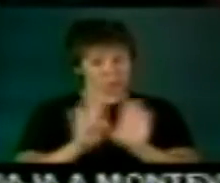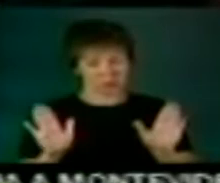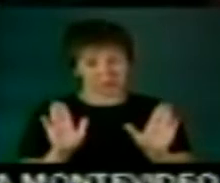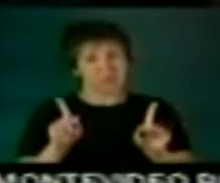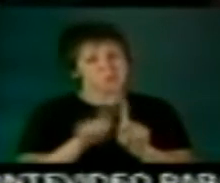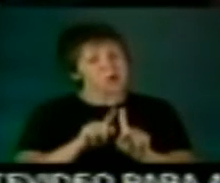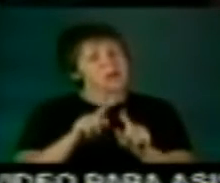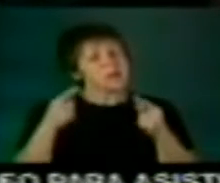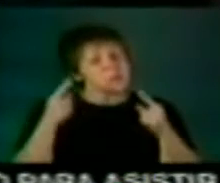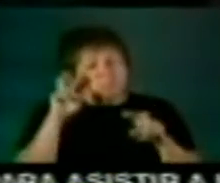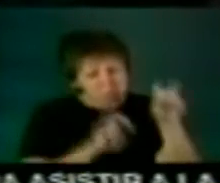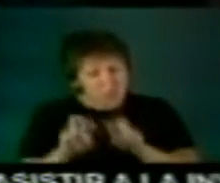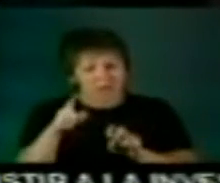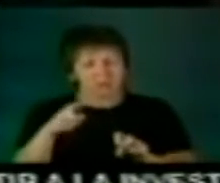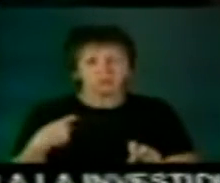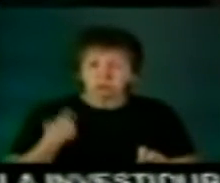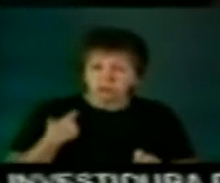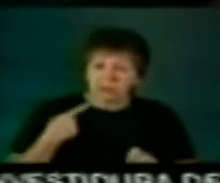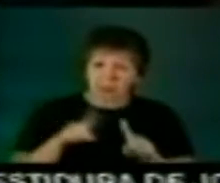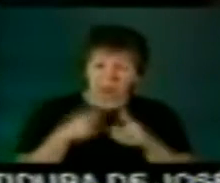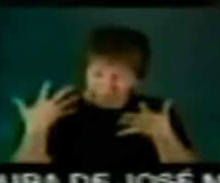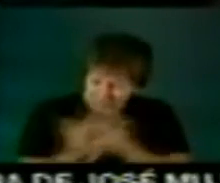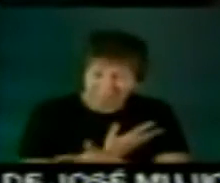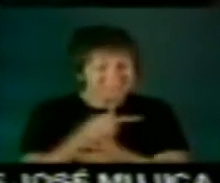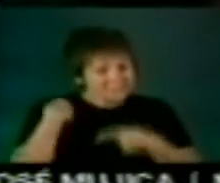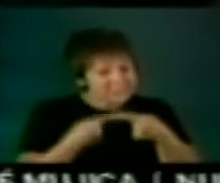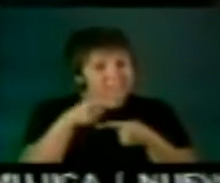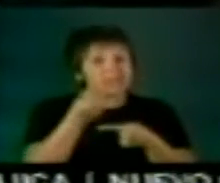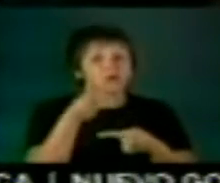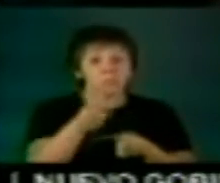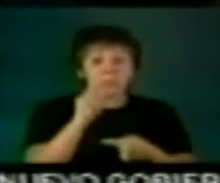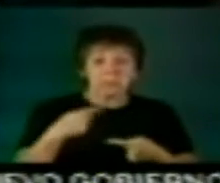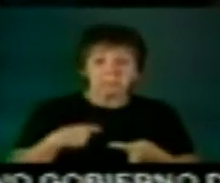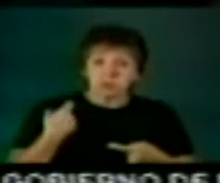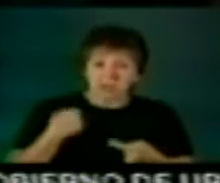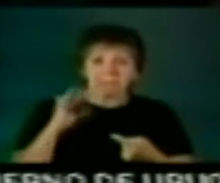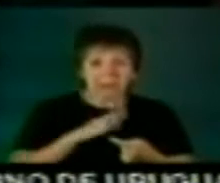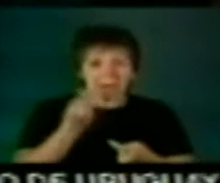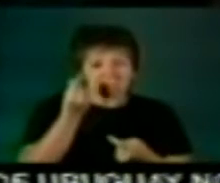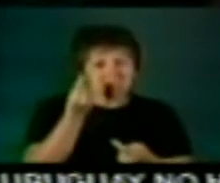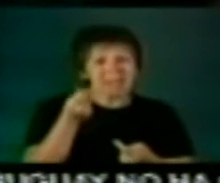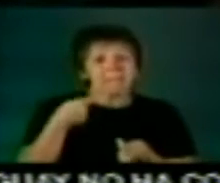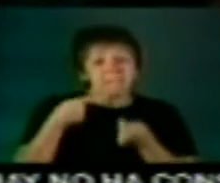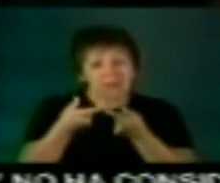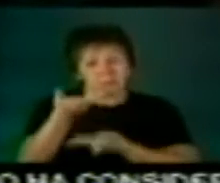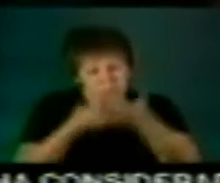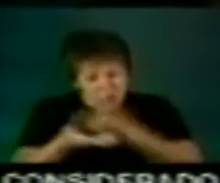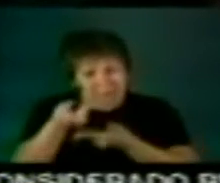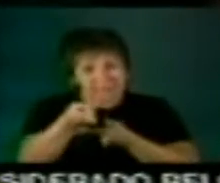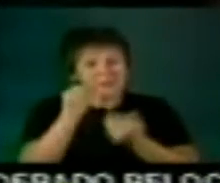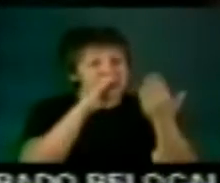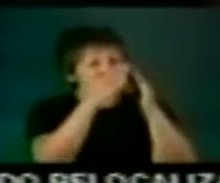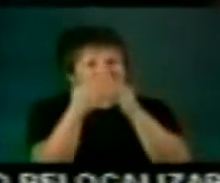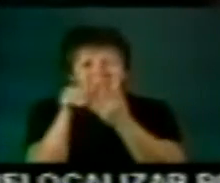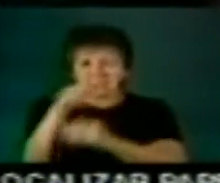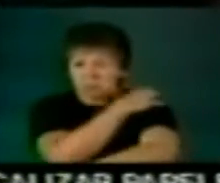Apelaremos al esfuerzo social. Vamos a demostrar que la sociedad tiene otras reservas de solidaridad que no están en